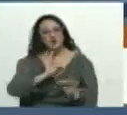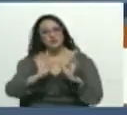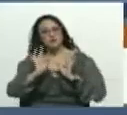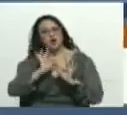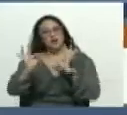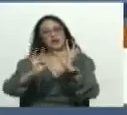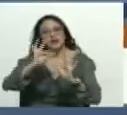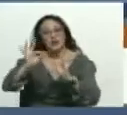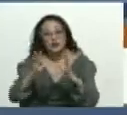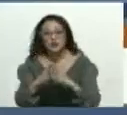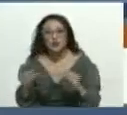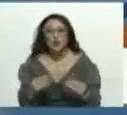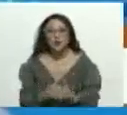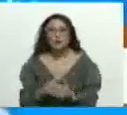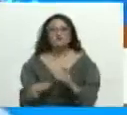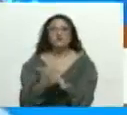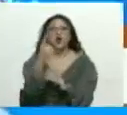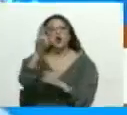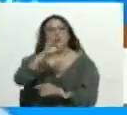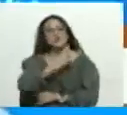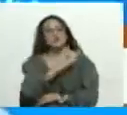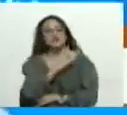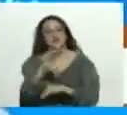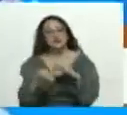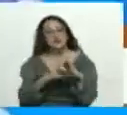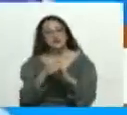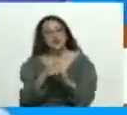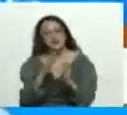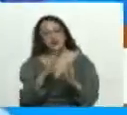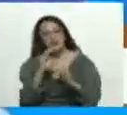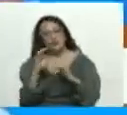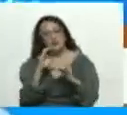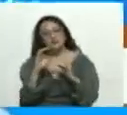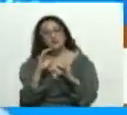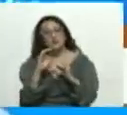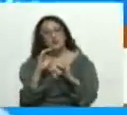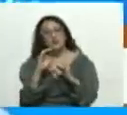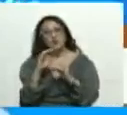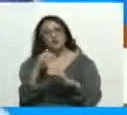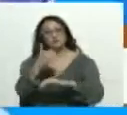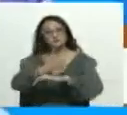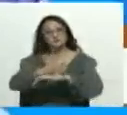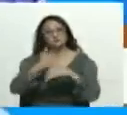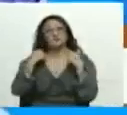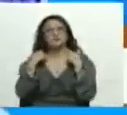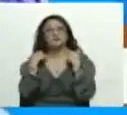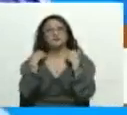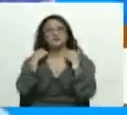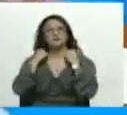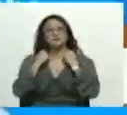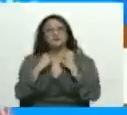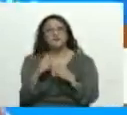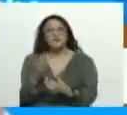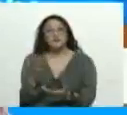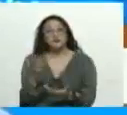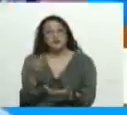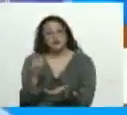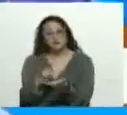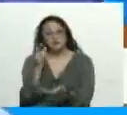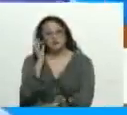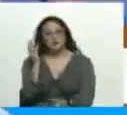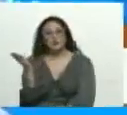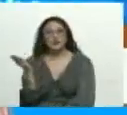y entonces surgió en la universidad internacional de las comunicaciones cuya rectora Tenemos aquí de cuerpo presente